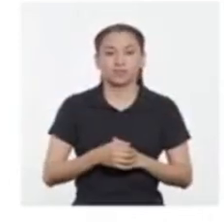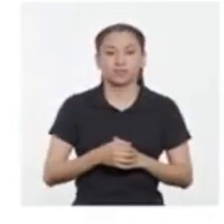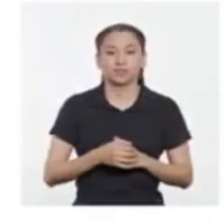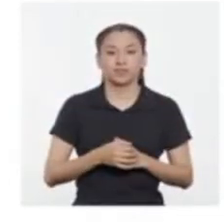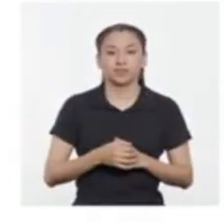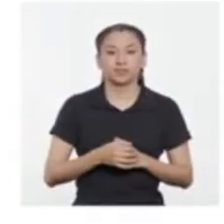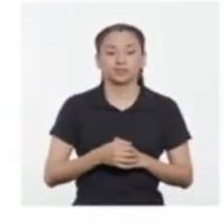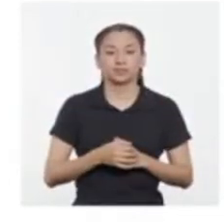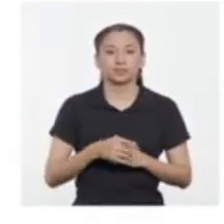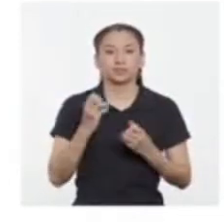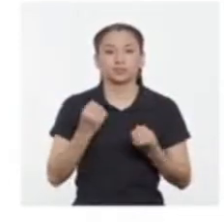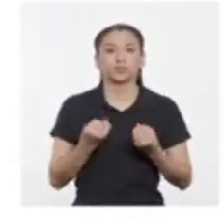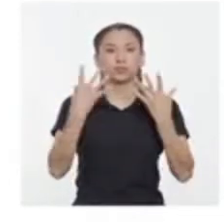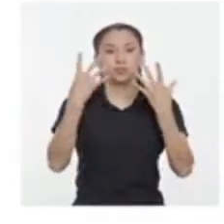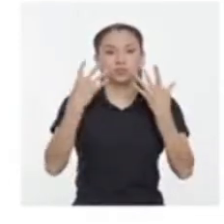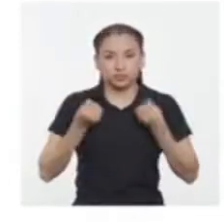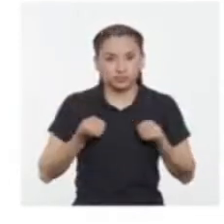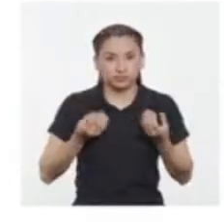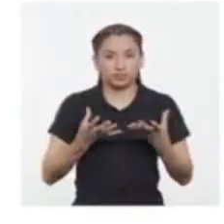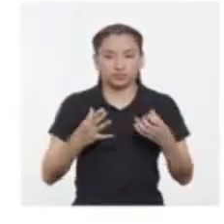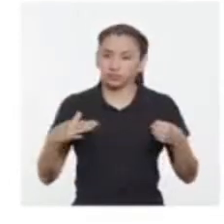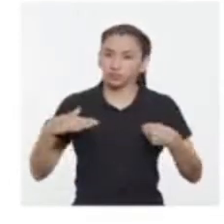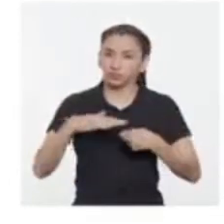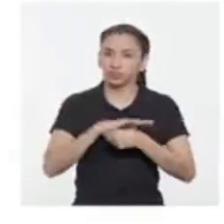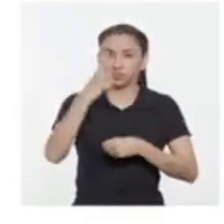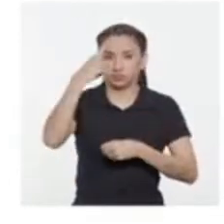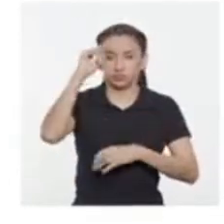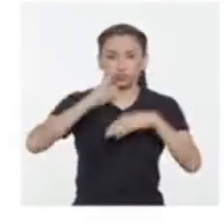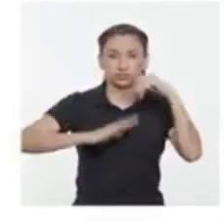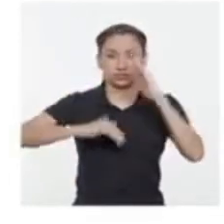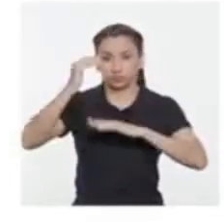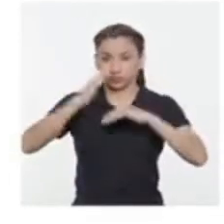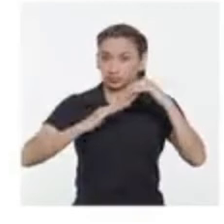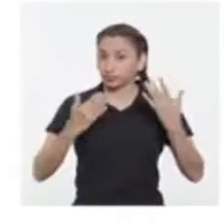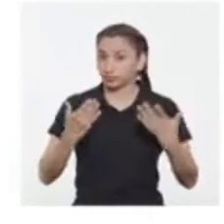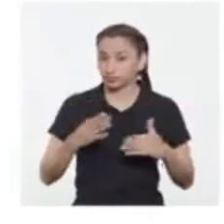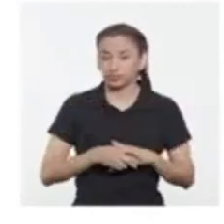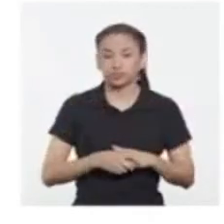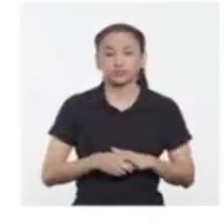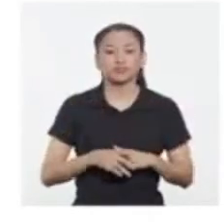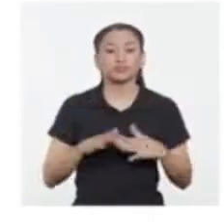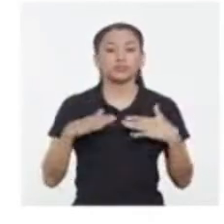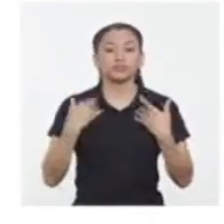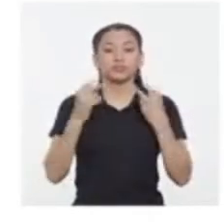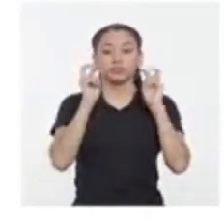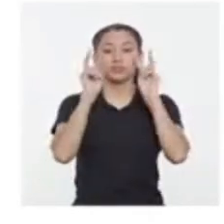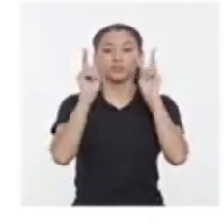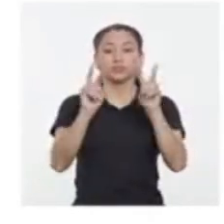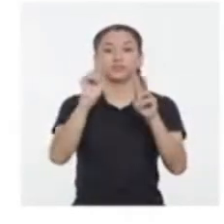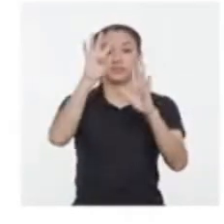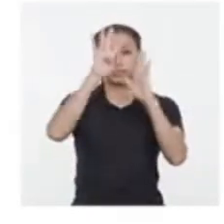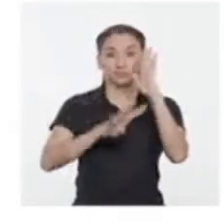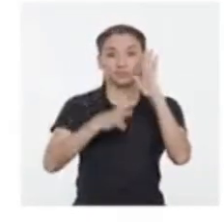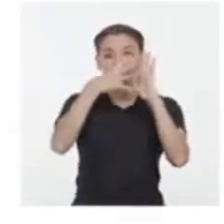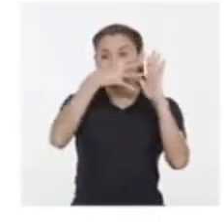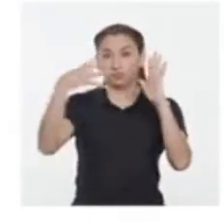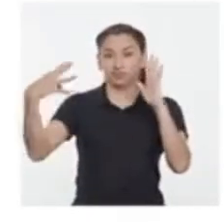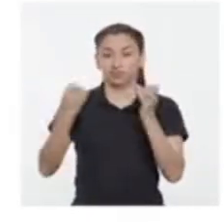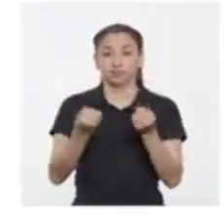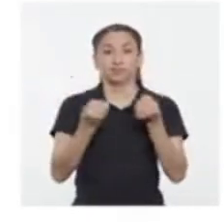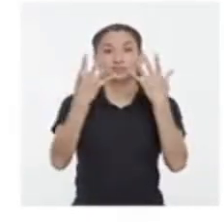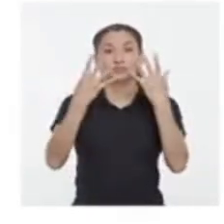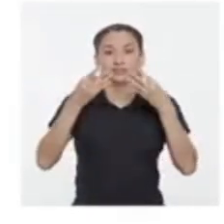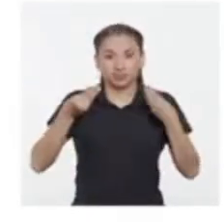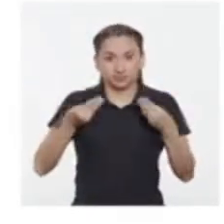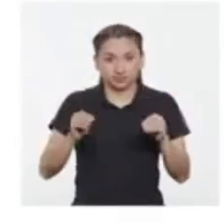Al respecto, ¿cuánto es el costo total para la construcción del fitotoldo? Se pueden observar en la siguiente